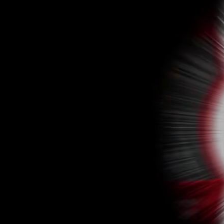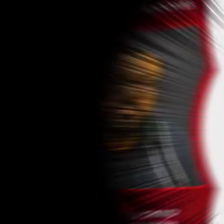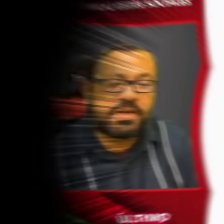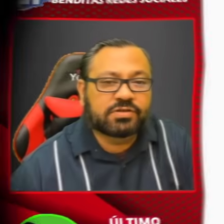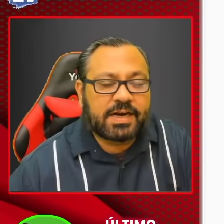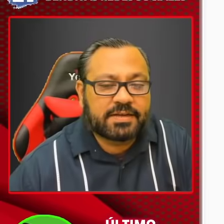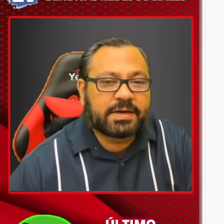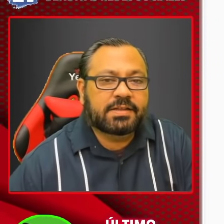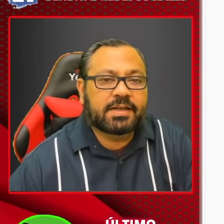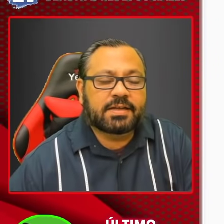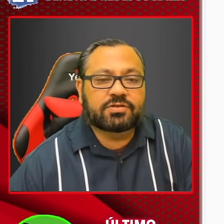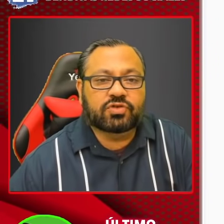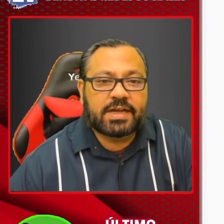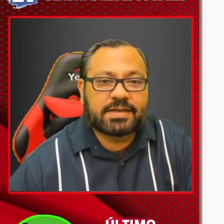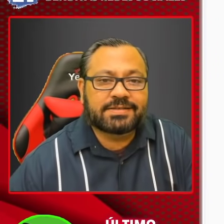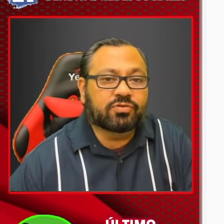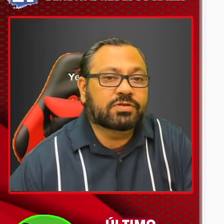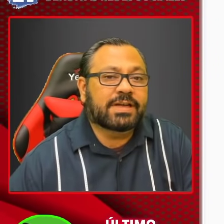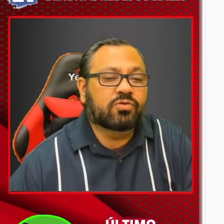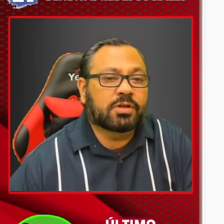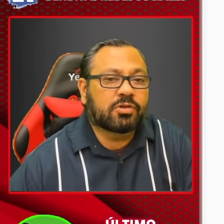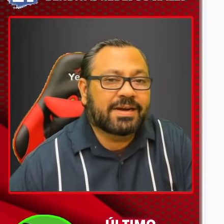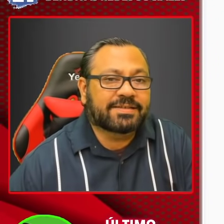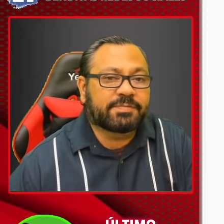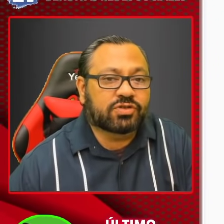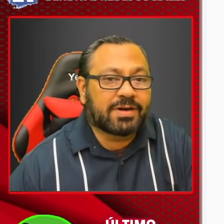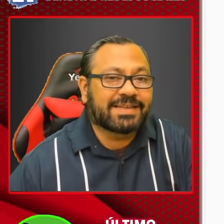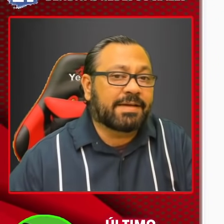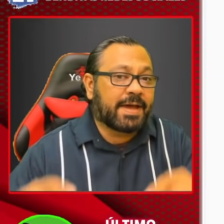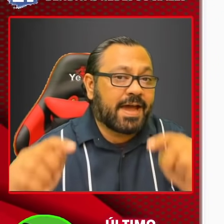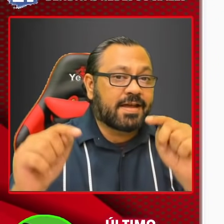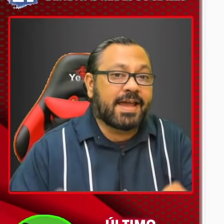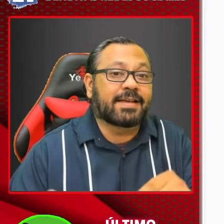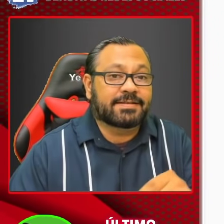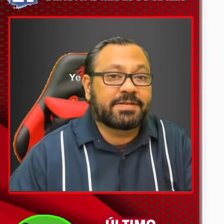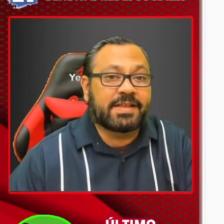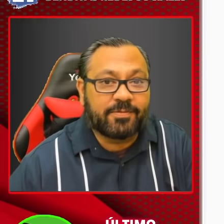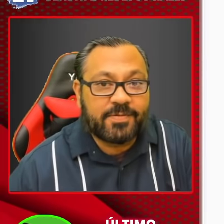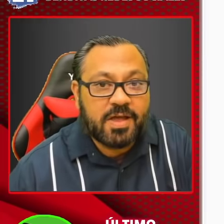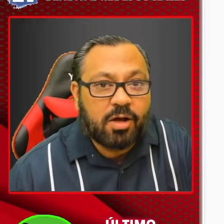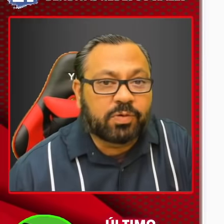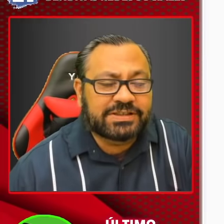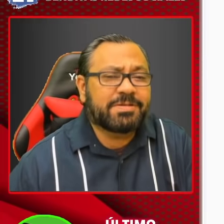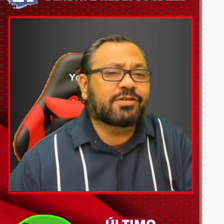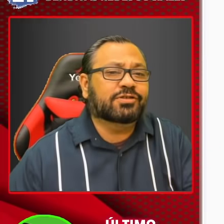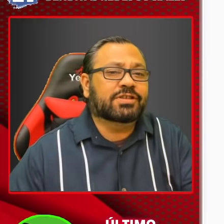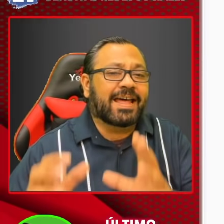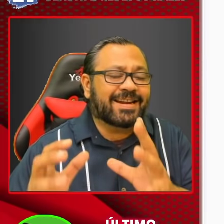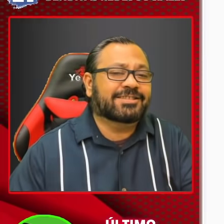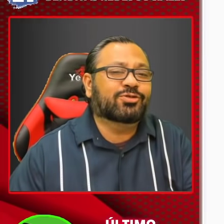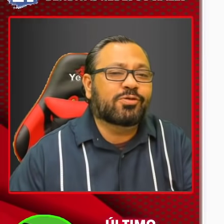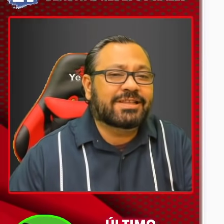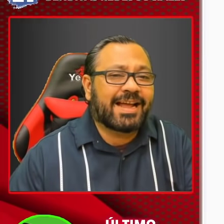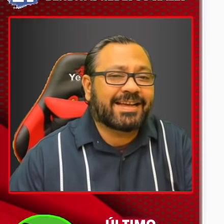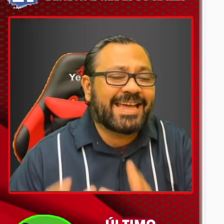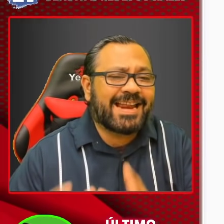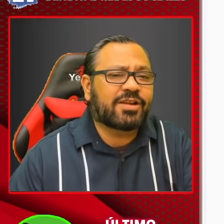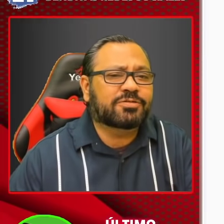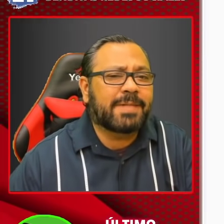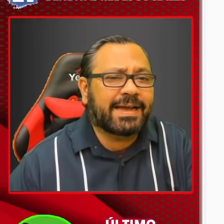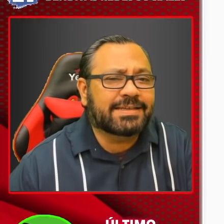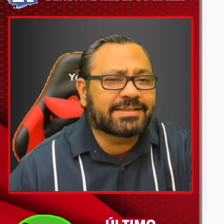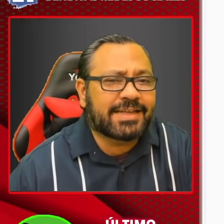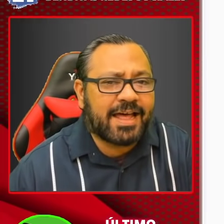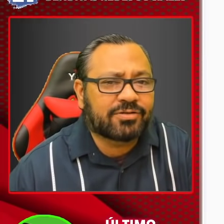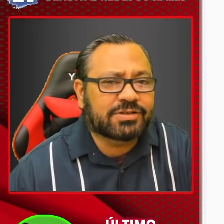muy buenos días amigos de las benditas redes sociales y un saludo a todas las personas que vean este vídeo pues amigos resulta que